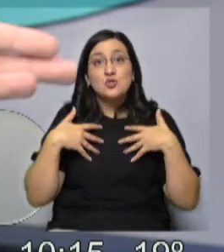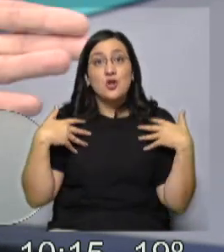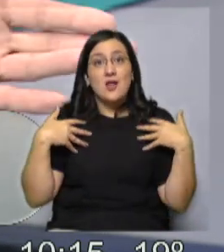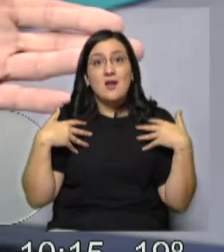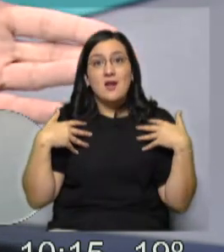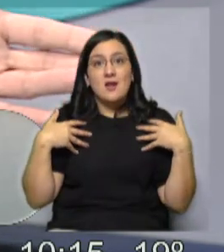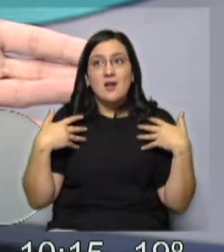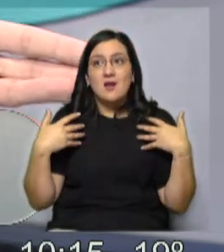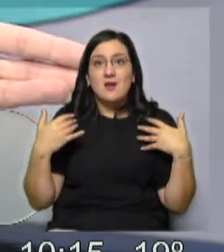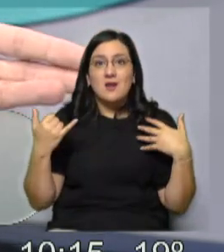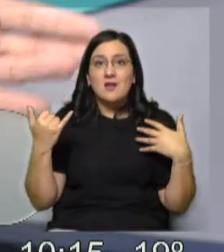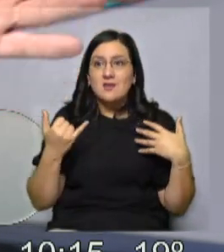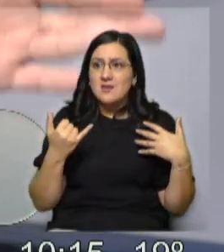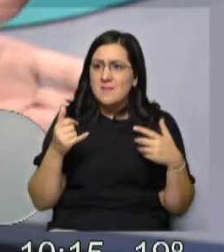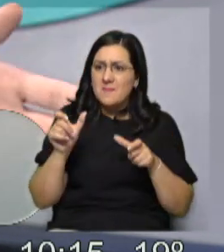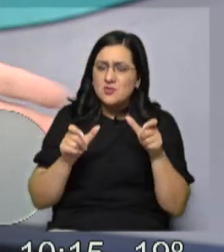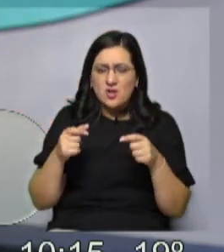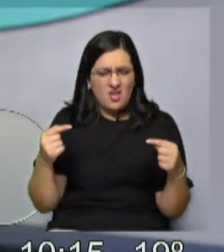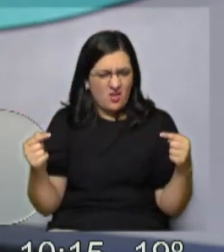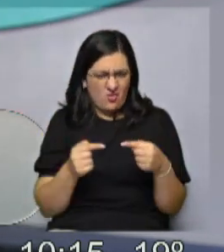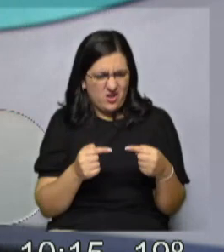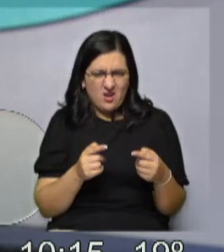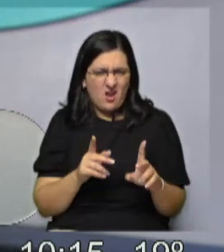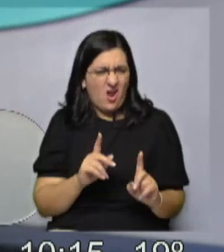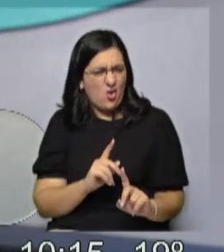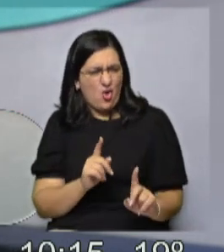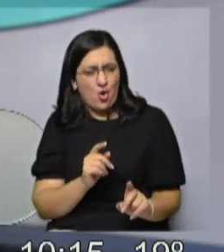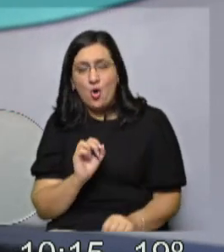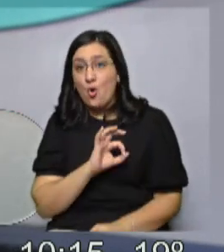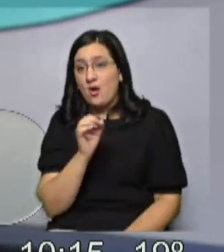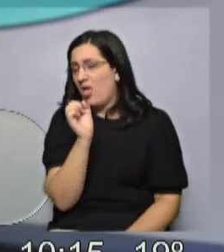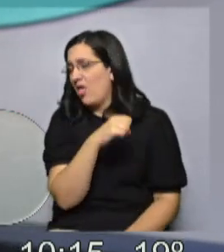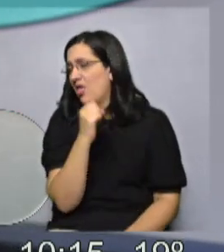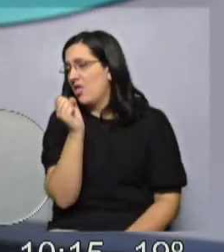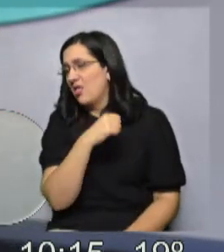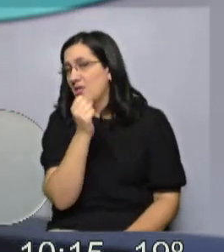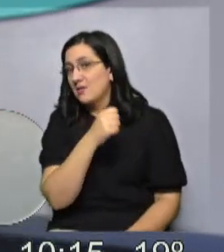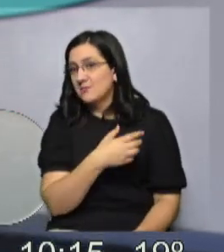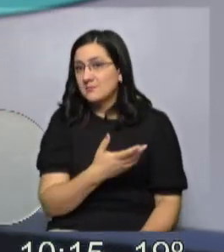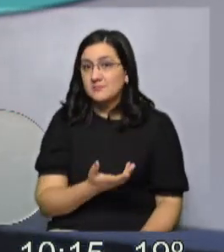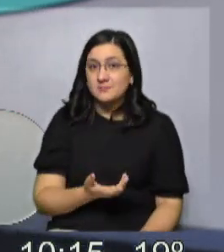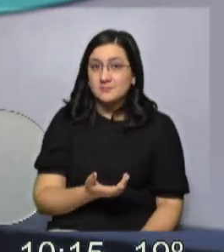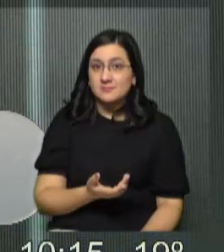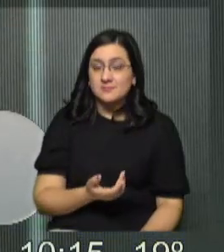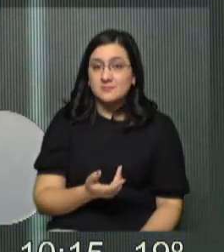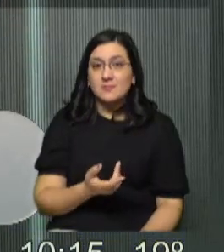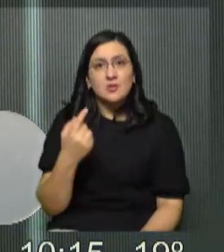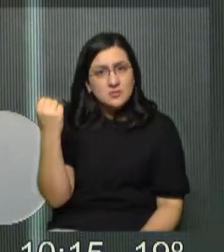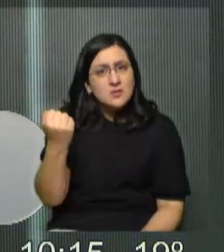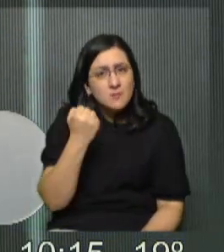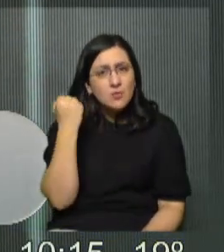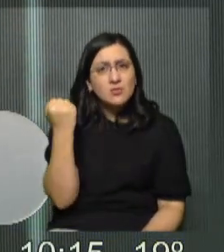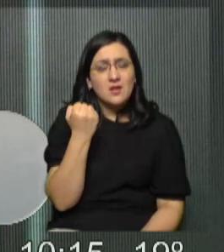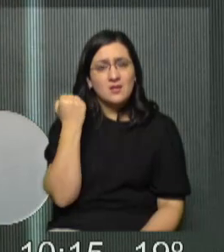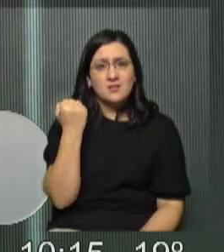y se encuentra voces contrarias o trancas o ignorancia total, como sin dimensionar lo importante que es que